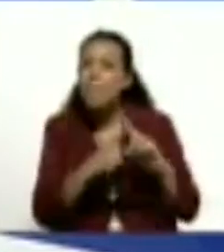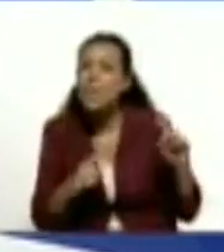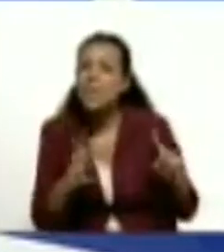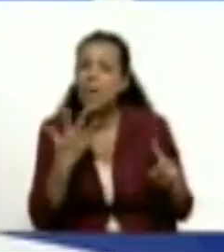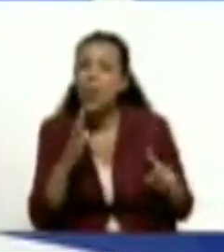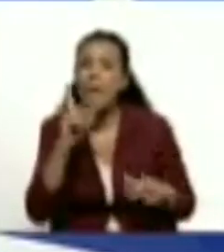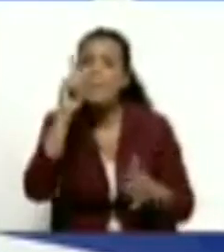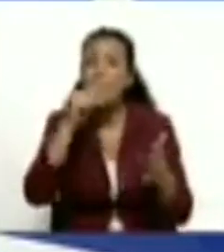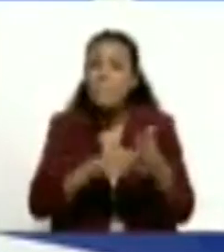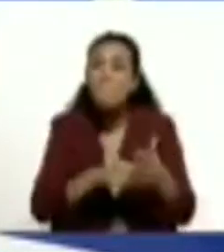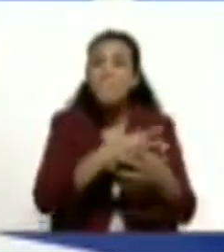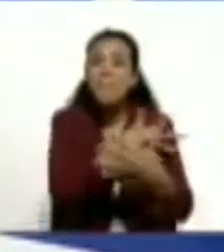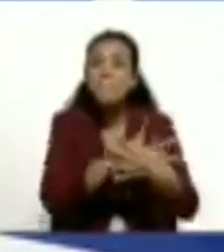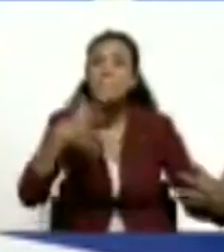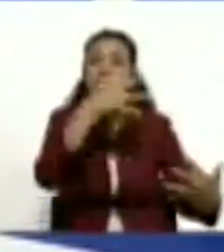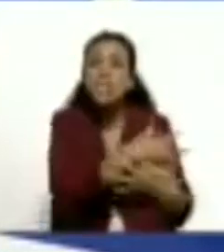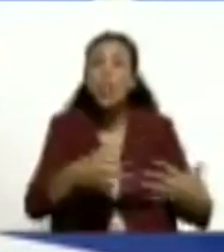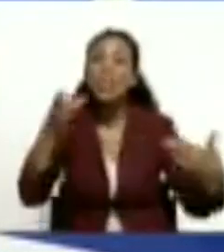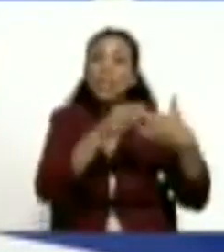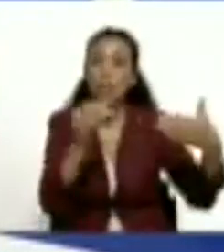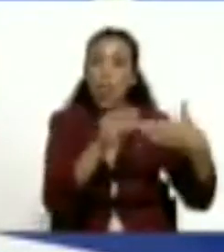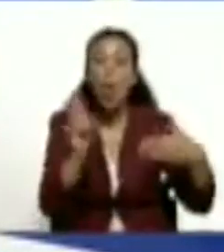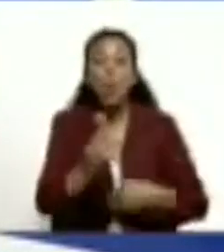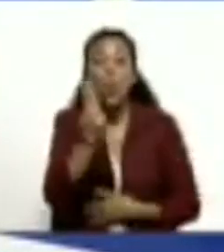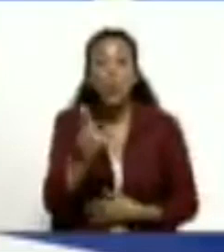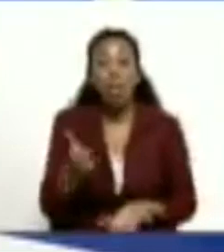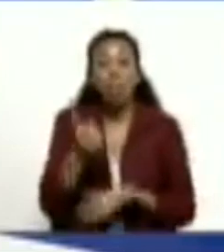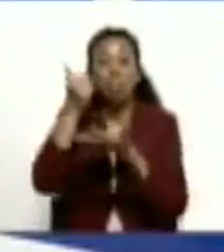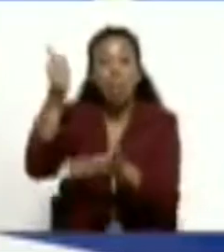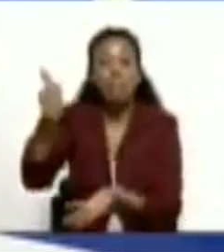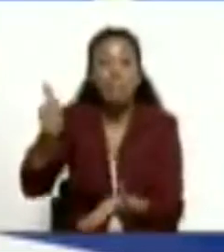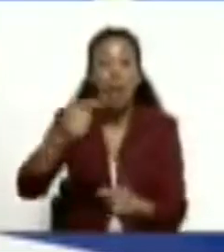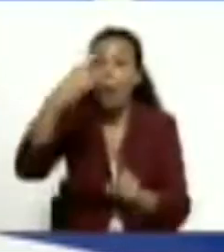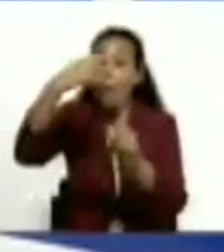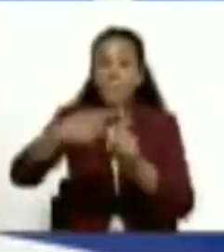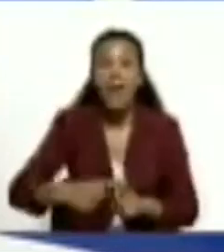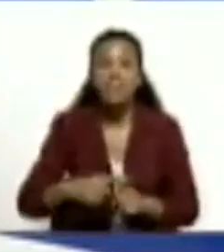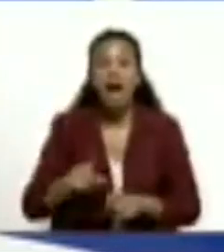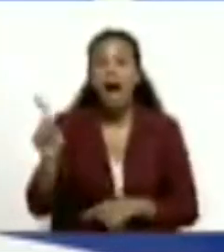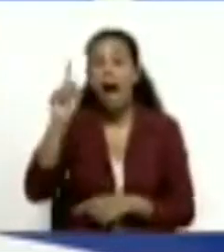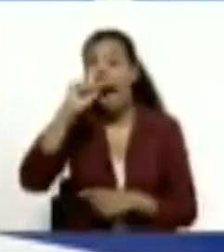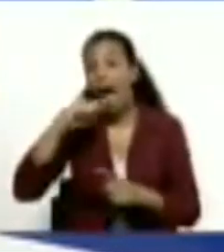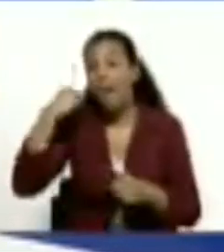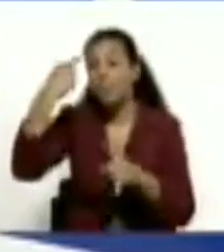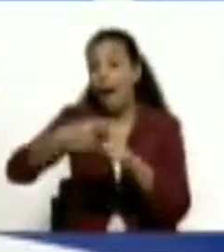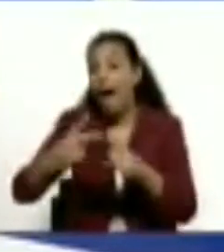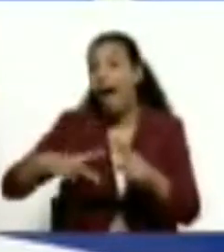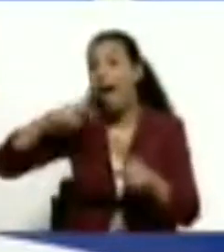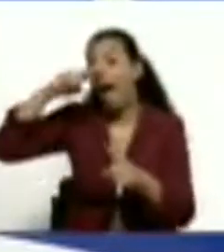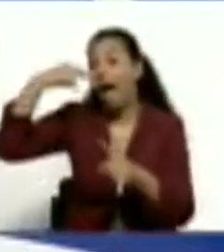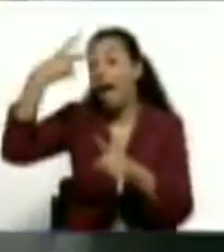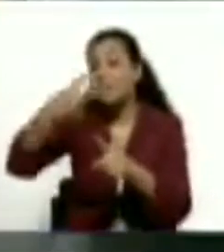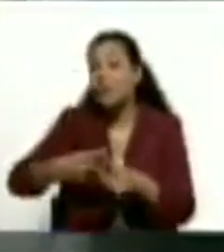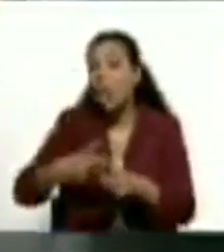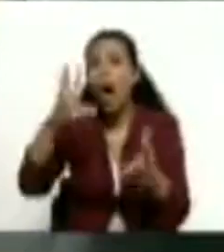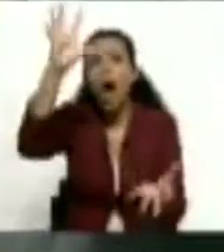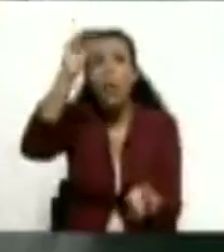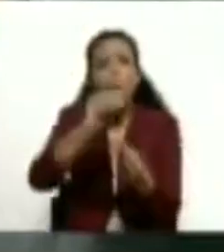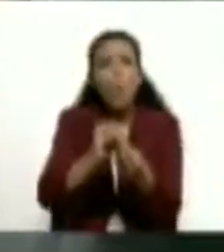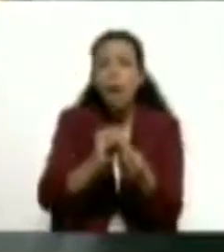por lo menos mil millones de dólares de utilidad neta anual. Esa empresa tiene